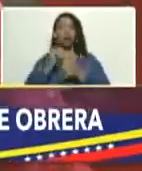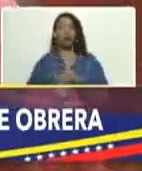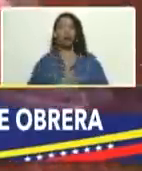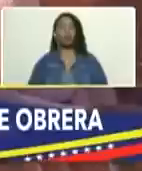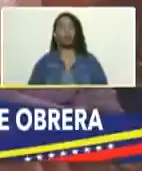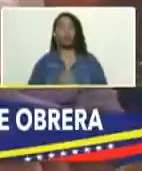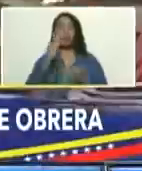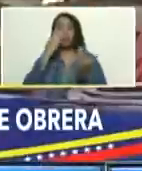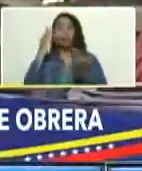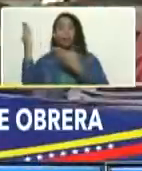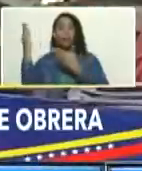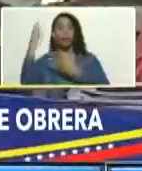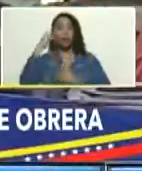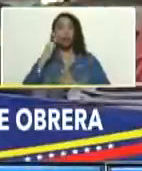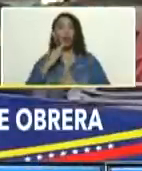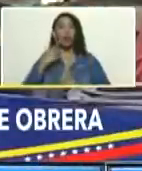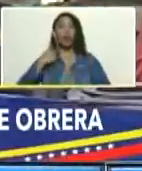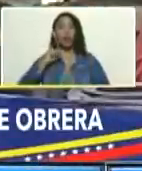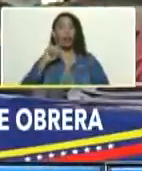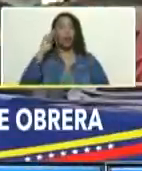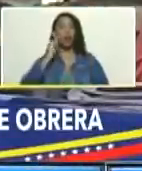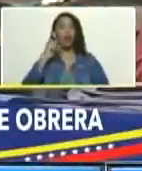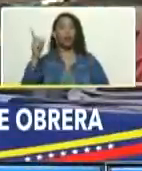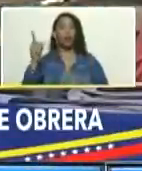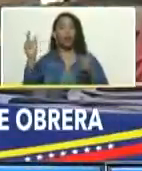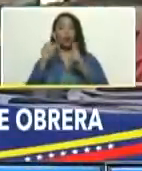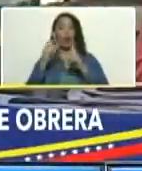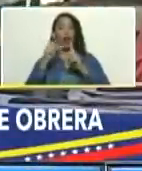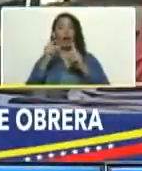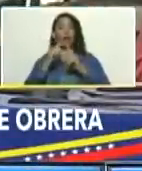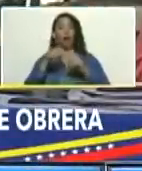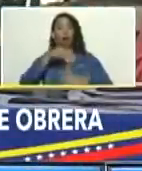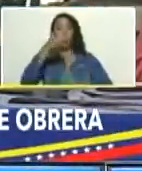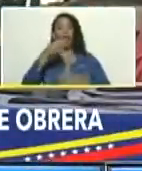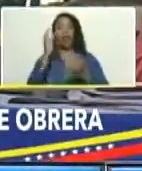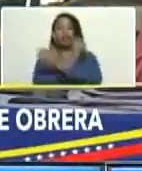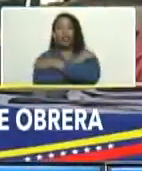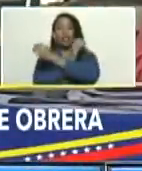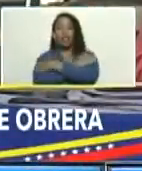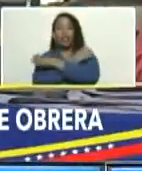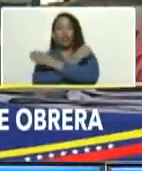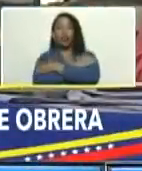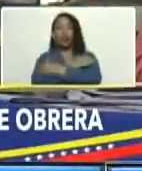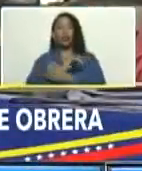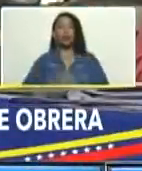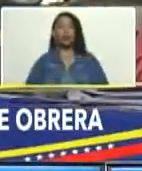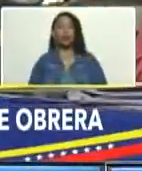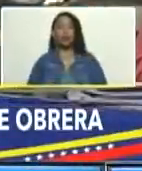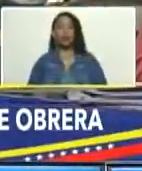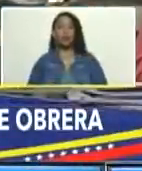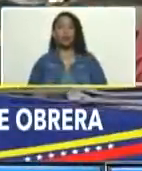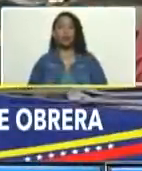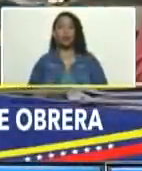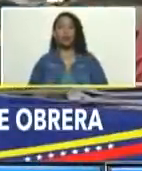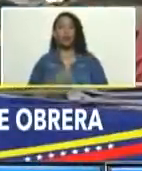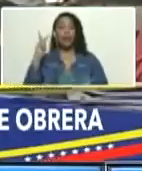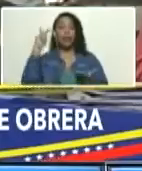Pacheco es bolivariano, vale, tiene a Bolívar en su discurso. Te felicito, Pacheco. Llegó